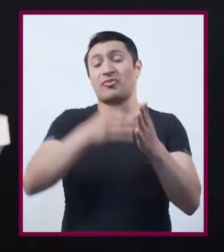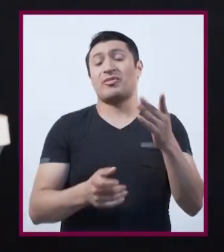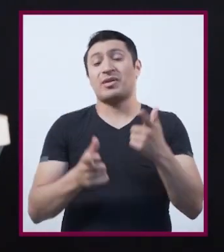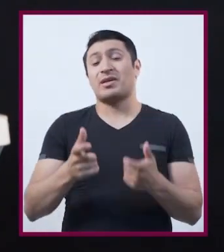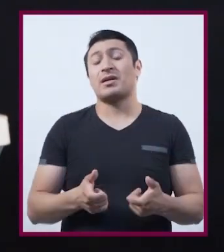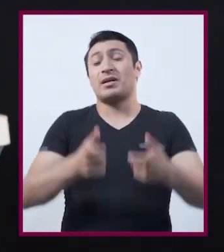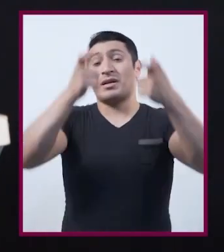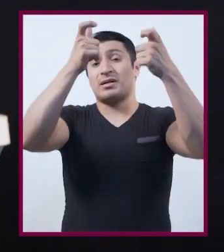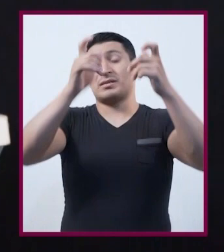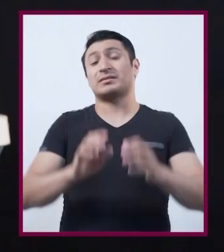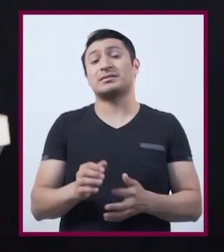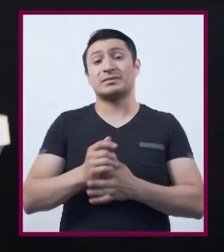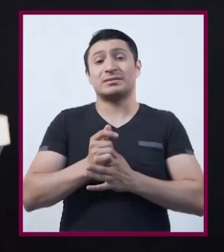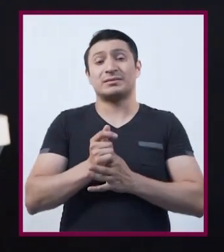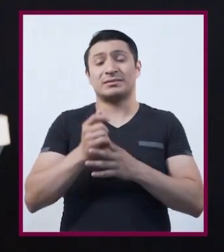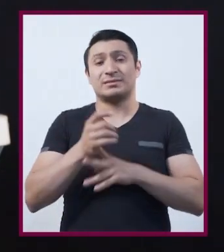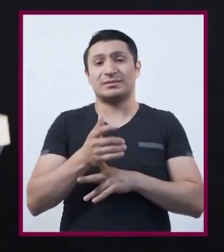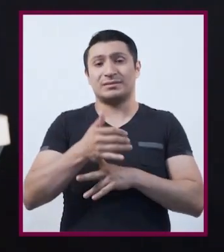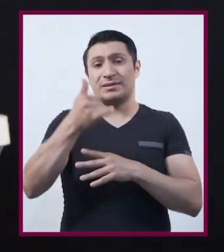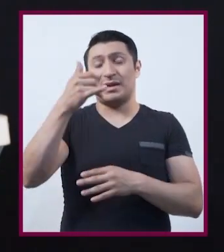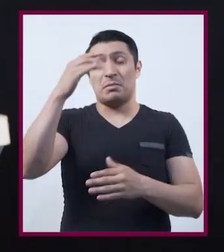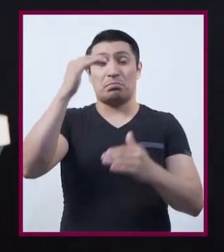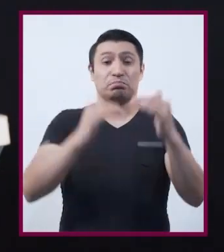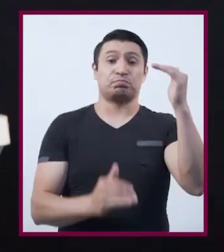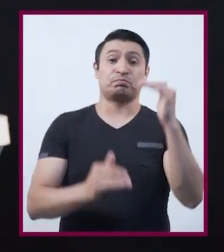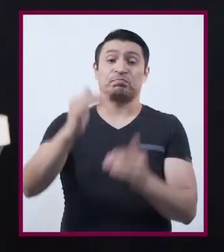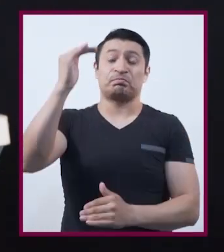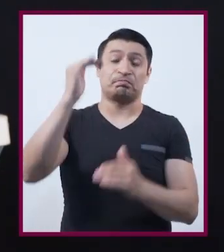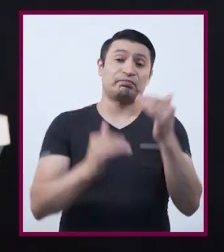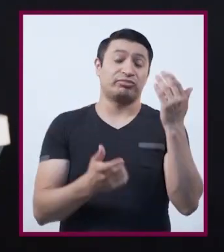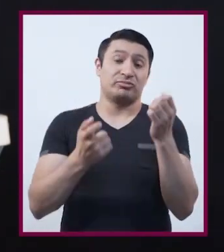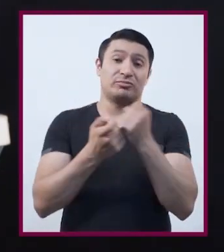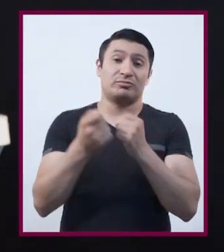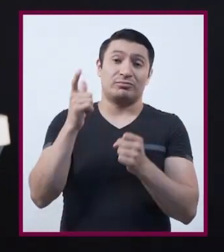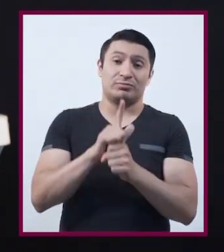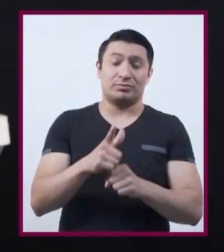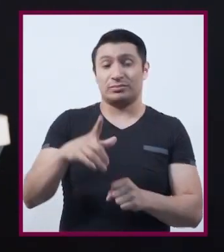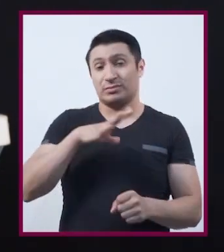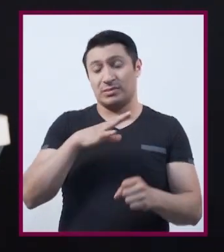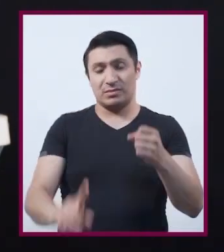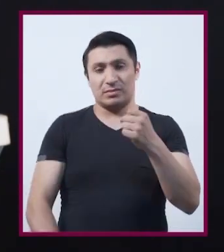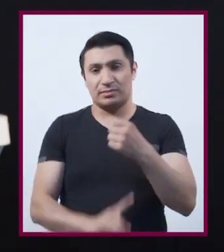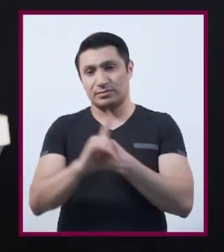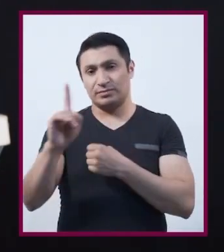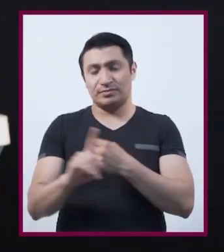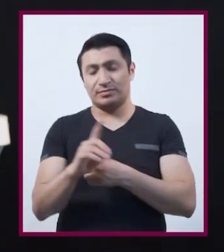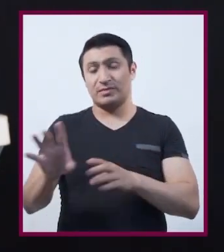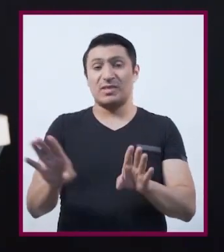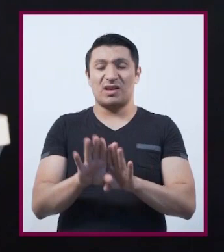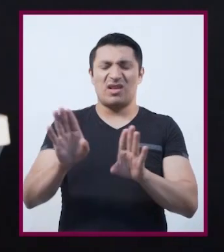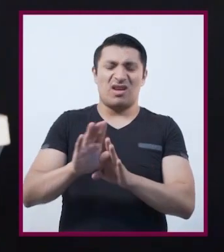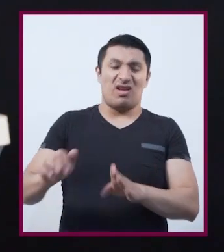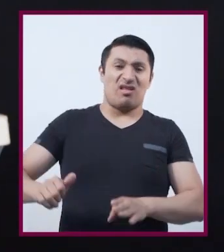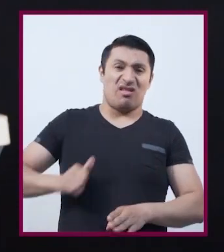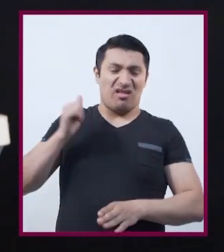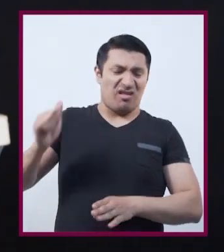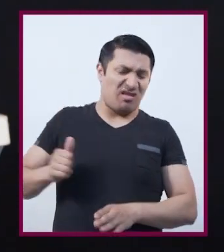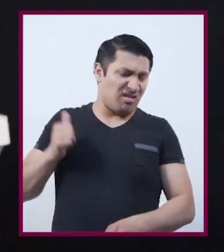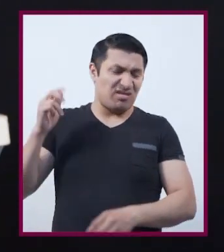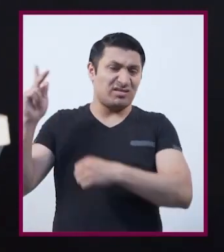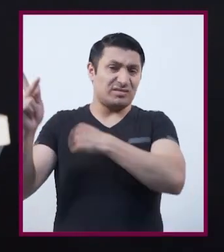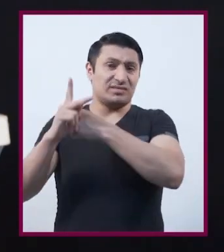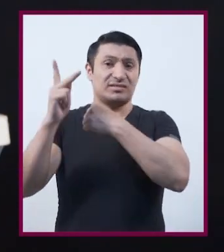como consecuencia de la explotación y el abuso de determinadas potencias mundiales desde hace un montón de tiempo. A 50 años